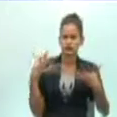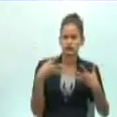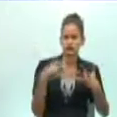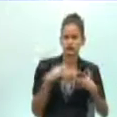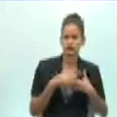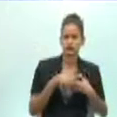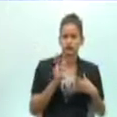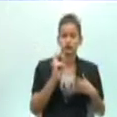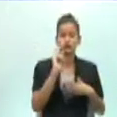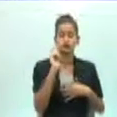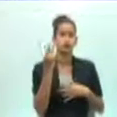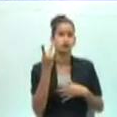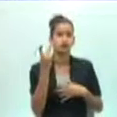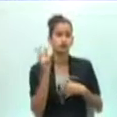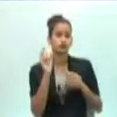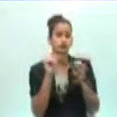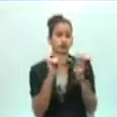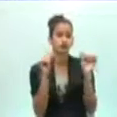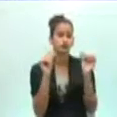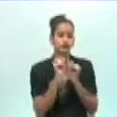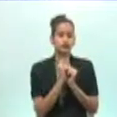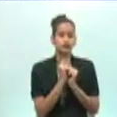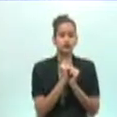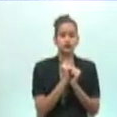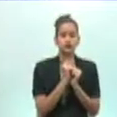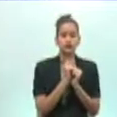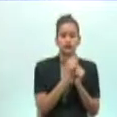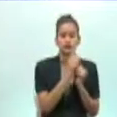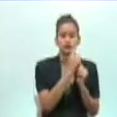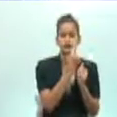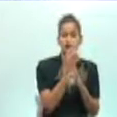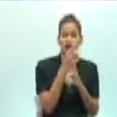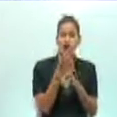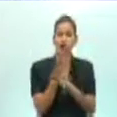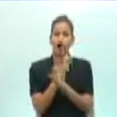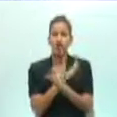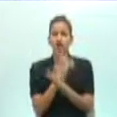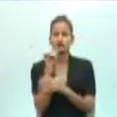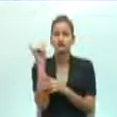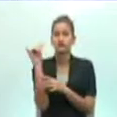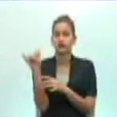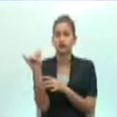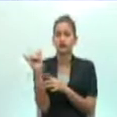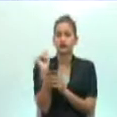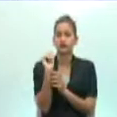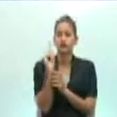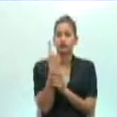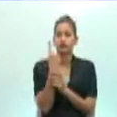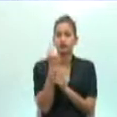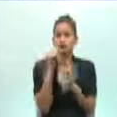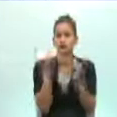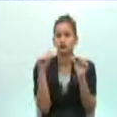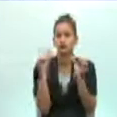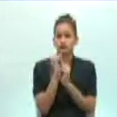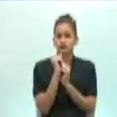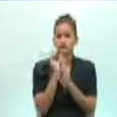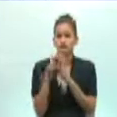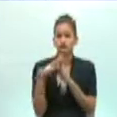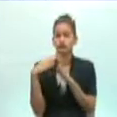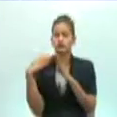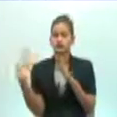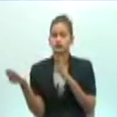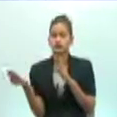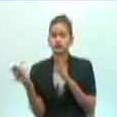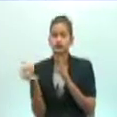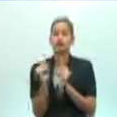dos oraciones. La civilización no había llegado todavía a los hombres, es una oración. Existían bárbaras